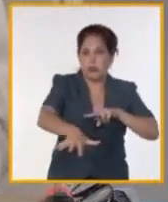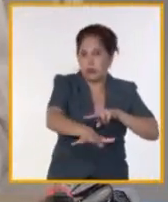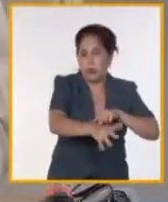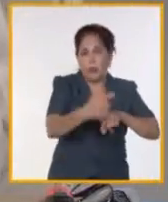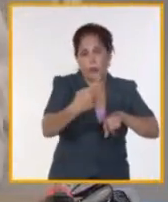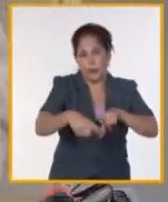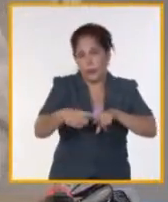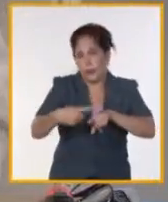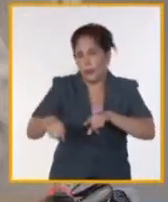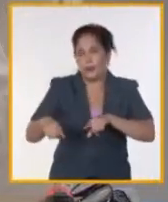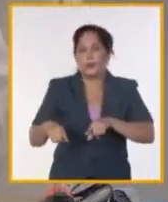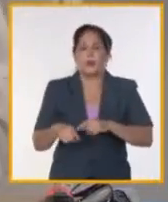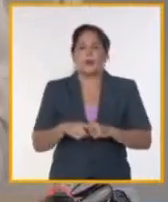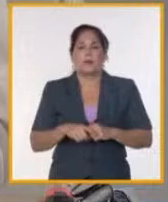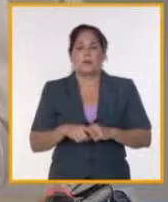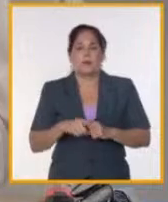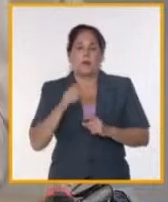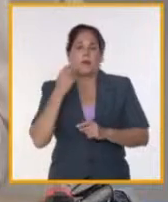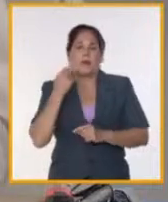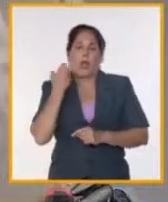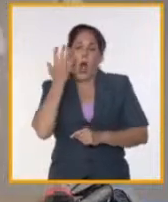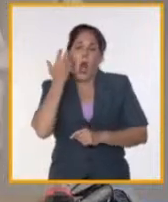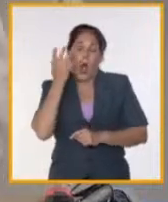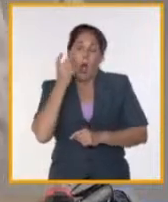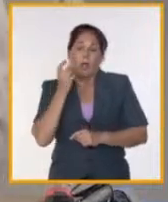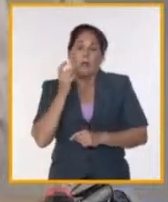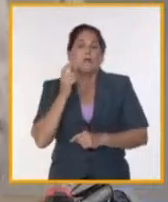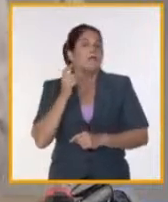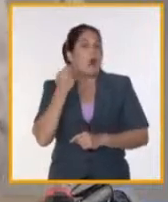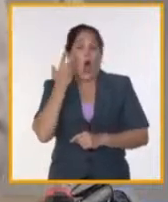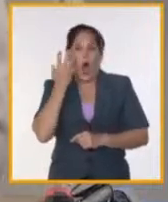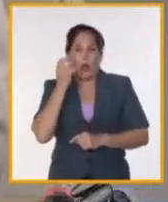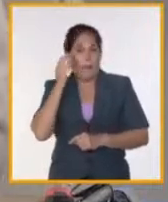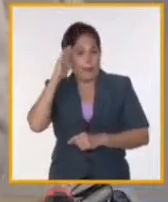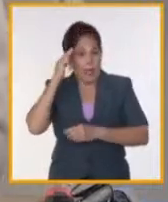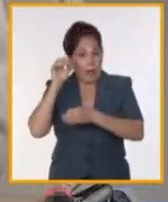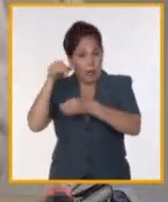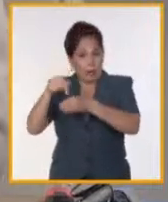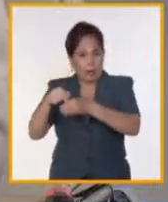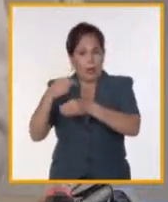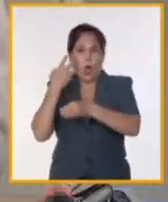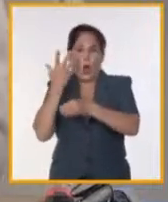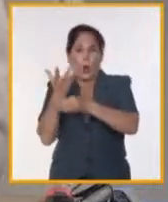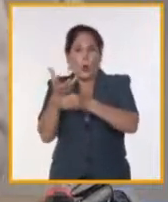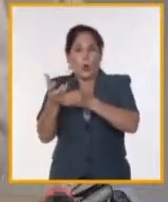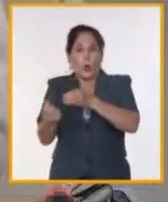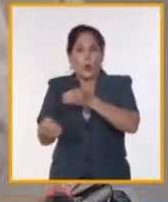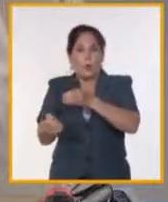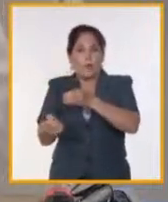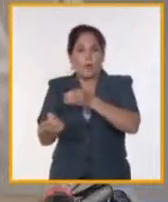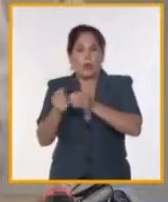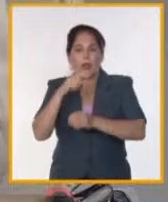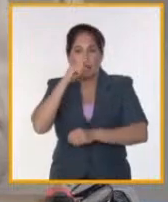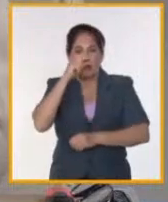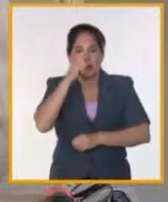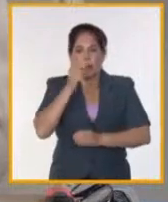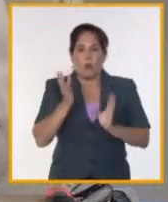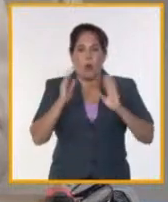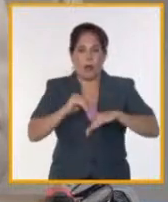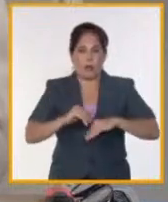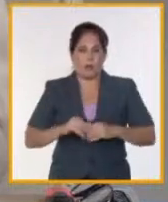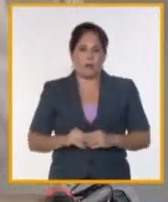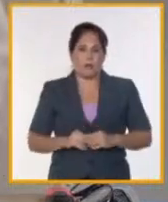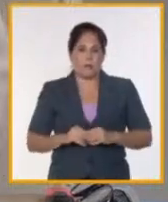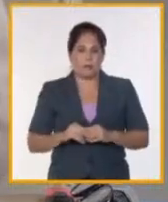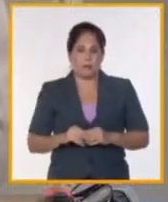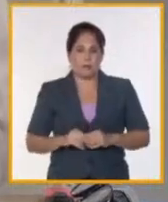en la captación de olores. En fin, la zeolita va poco a poco abriéndose camino en un escenario de economía que hace